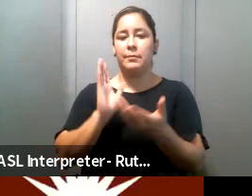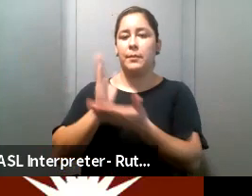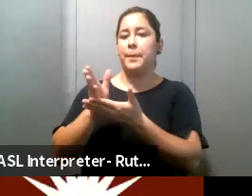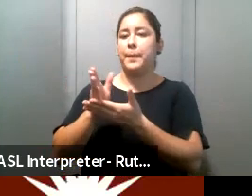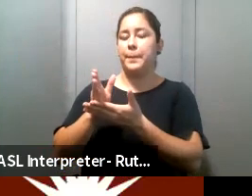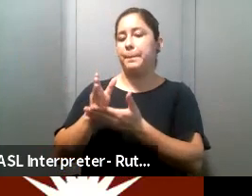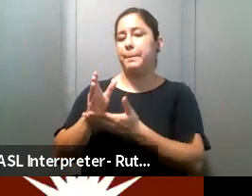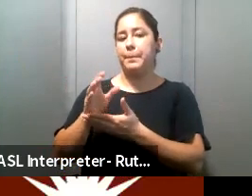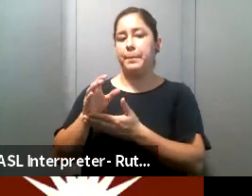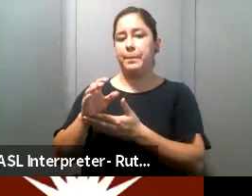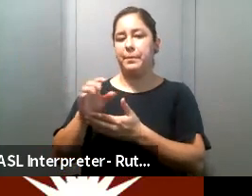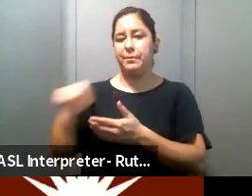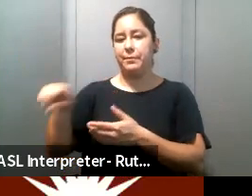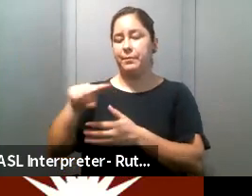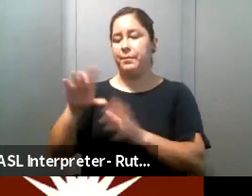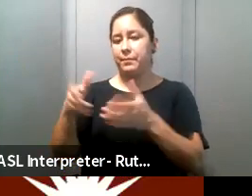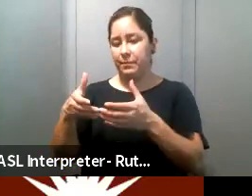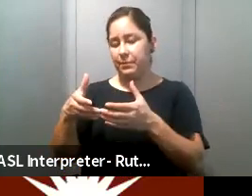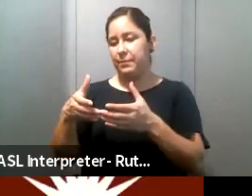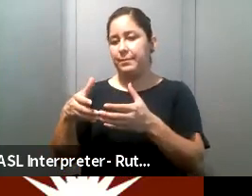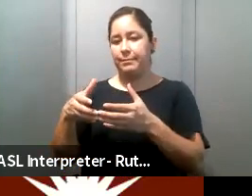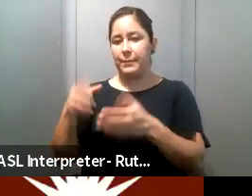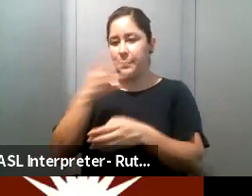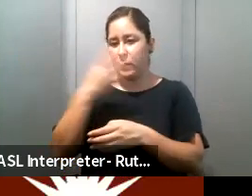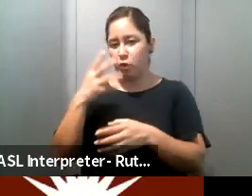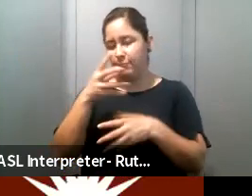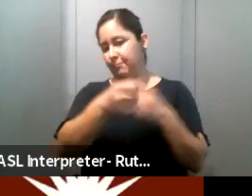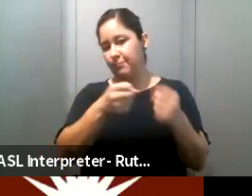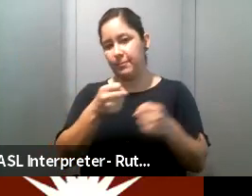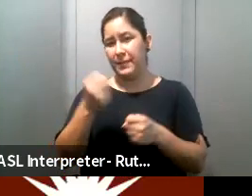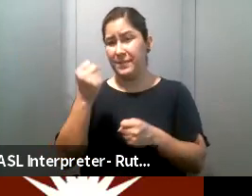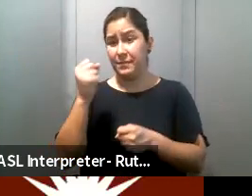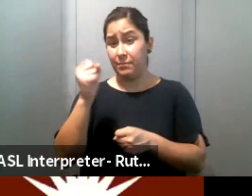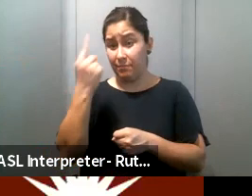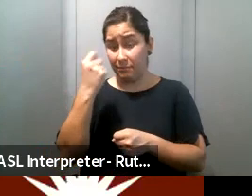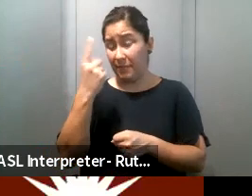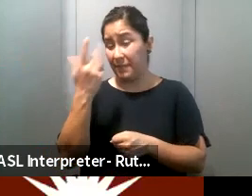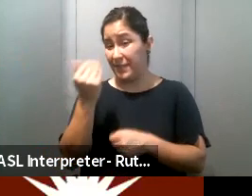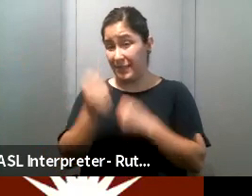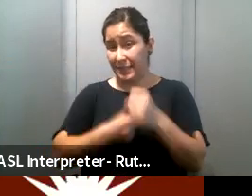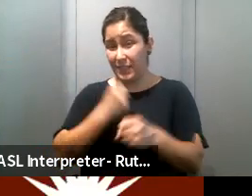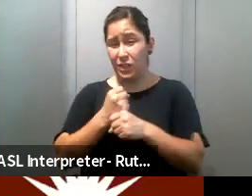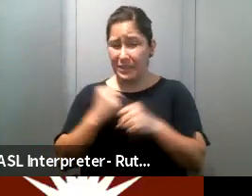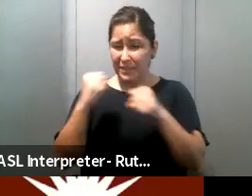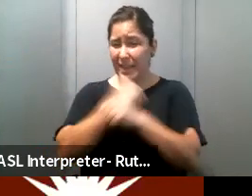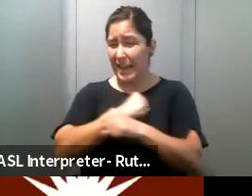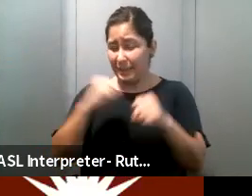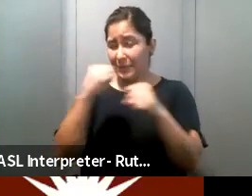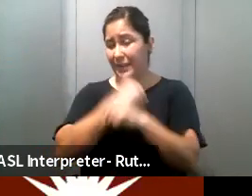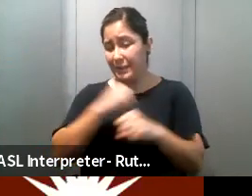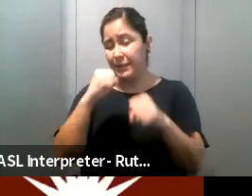tomen en cuenta que esta lucha duró por más de 15 años, en donde inmigrantes que caían en la